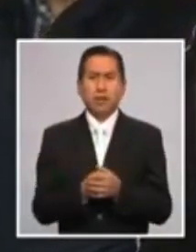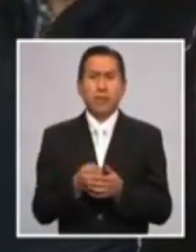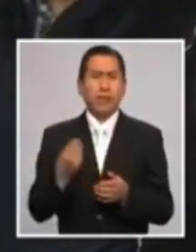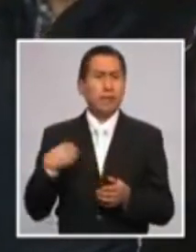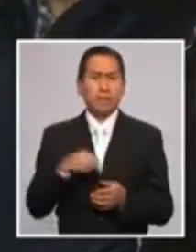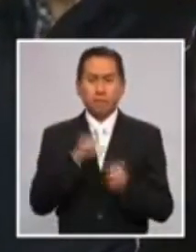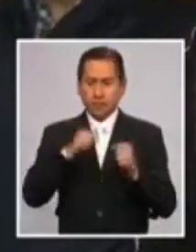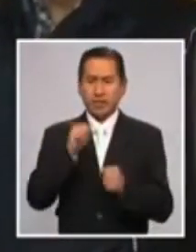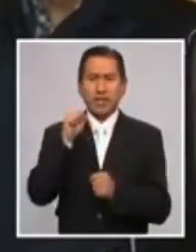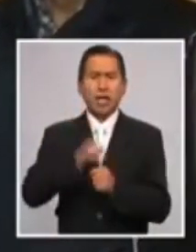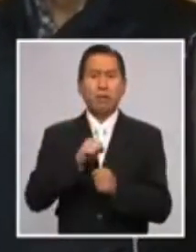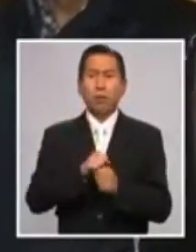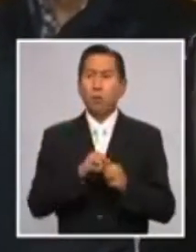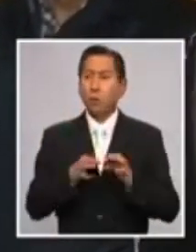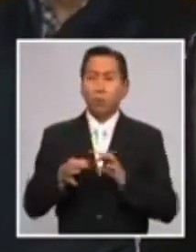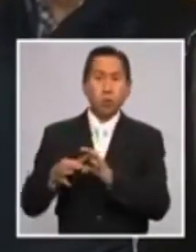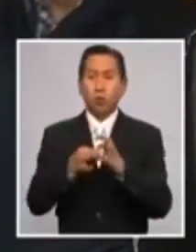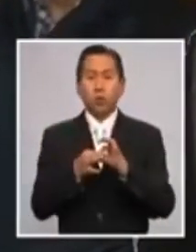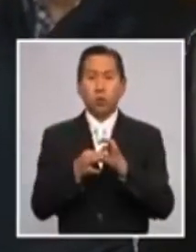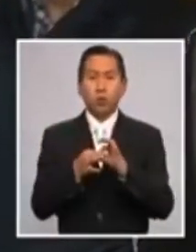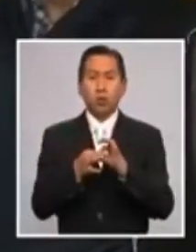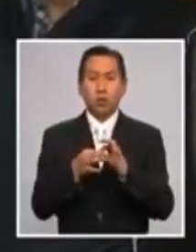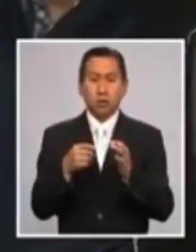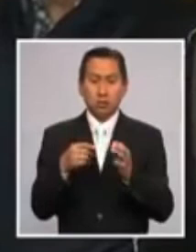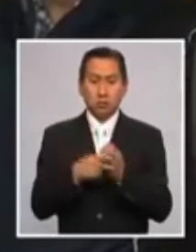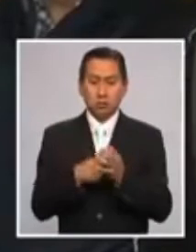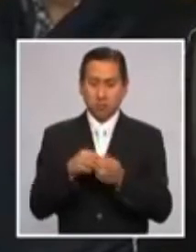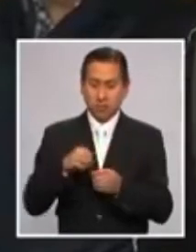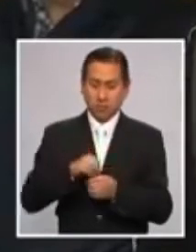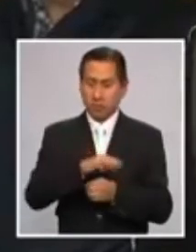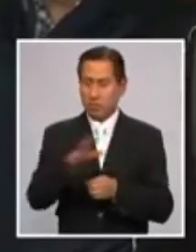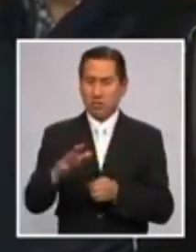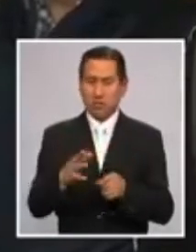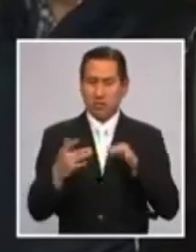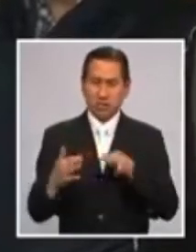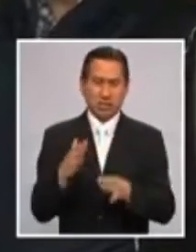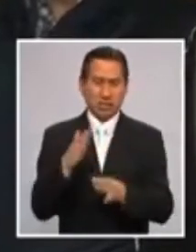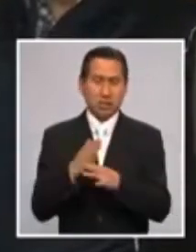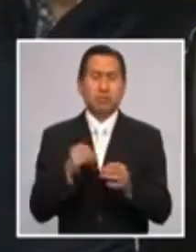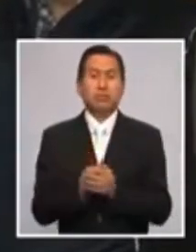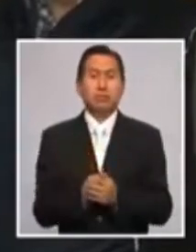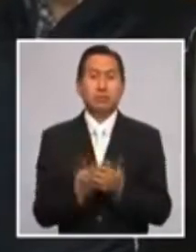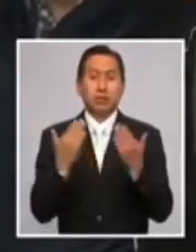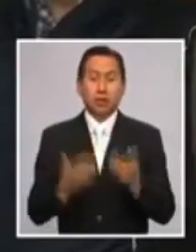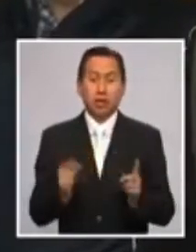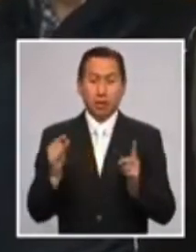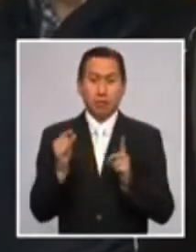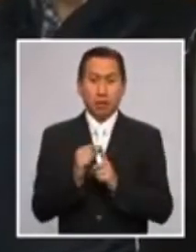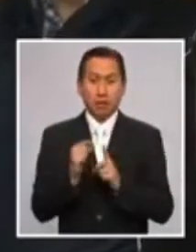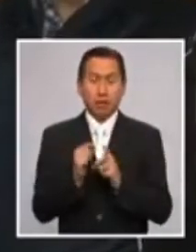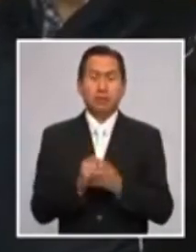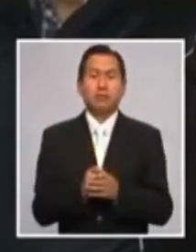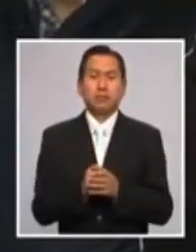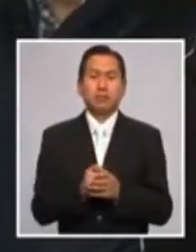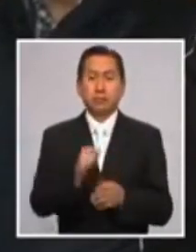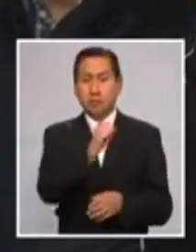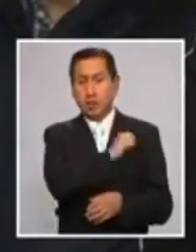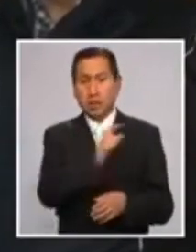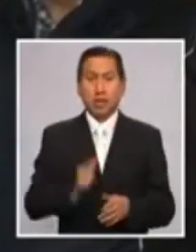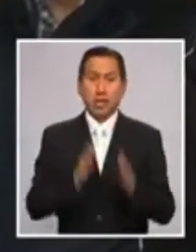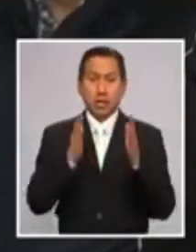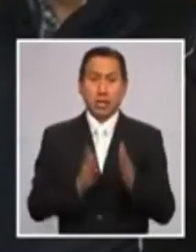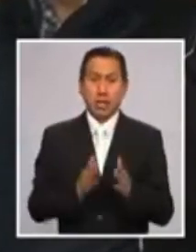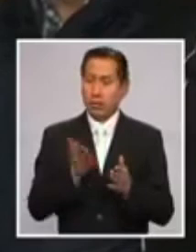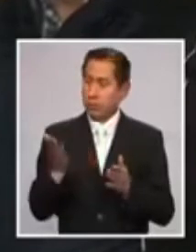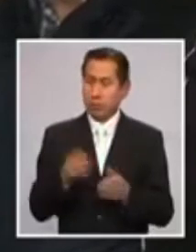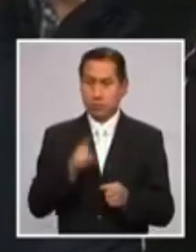trabajar unidos para luchar contra el coronavirus. Voy a dejar que sea el alcalde, que se ha comprometido con